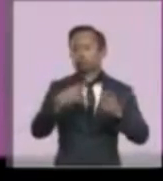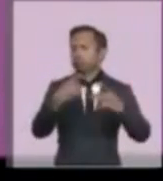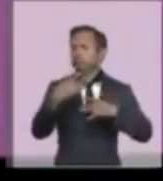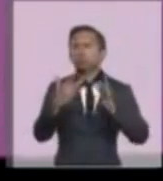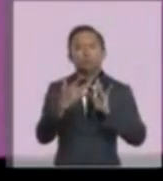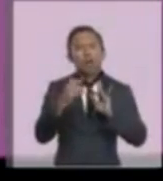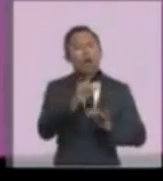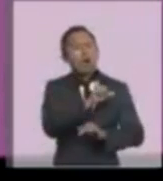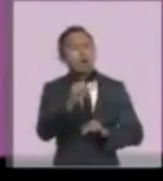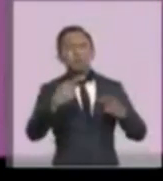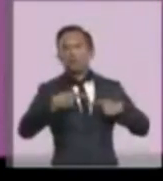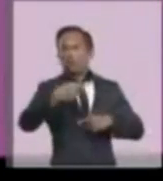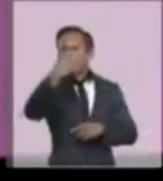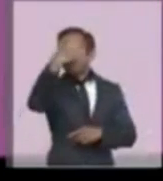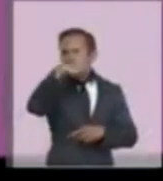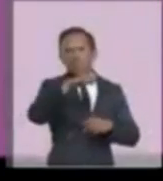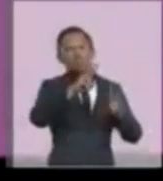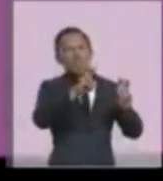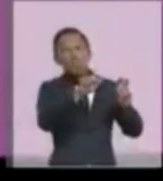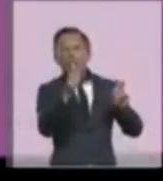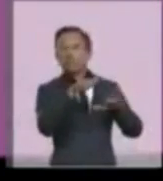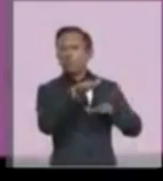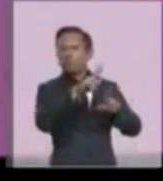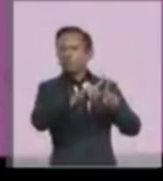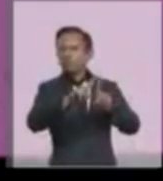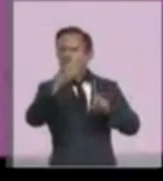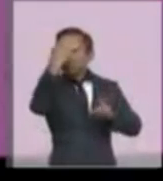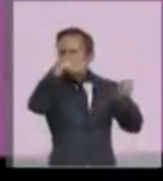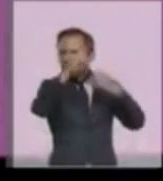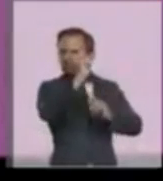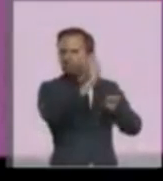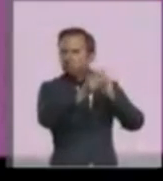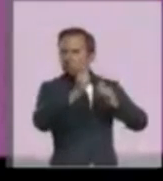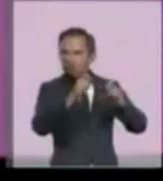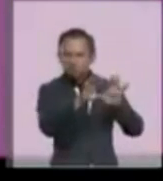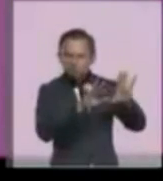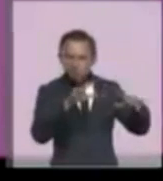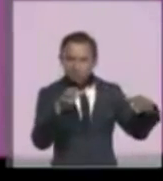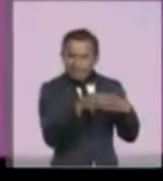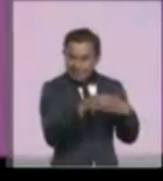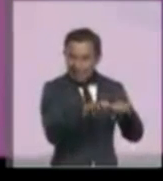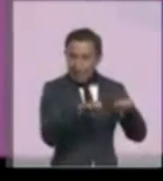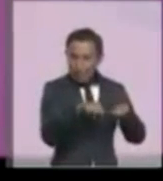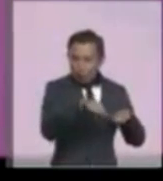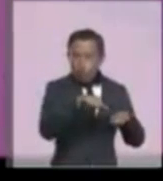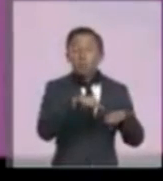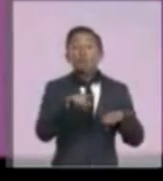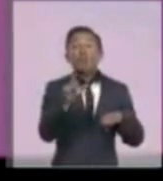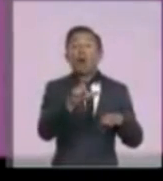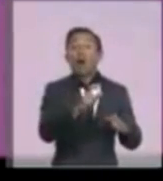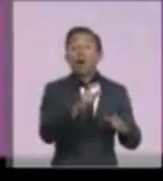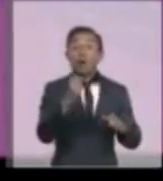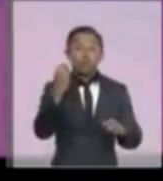gente experta en materias expertas, que irán haciendo un análisis completo para que a partir del tercer mes de la campaña nosotros hagamos